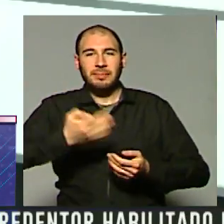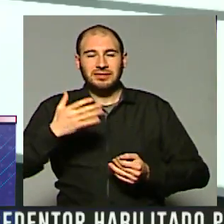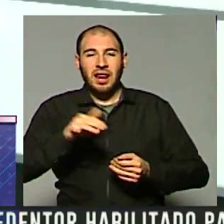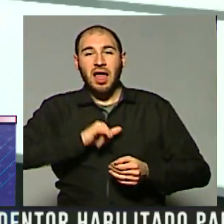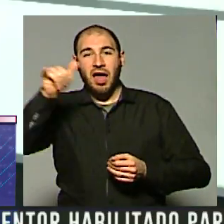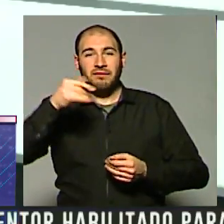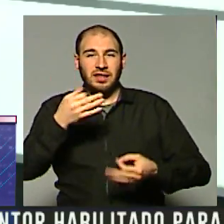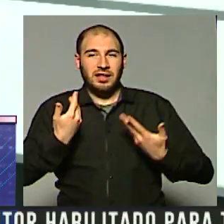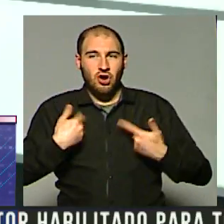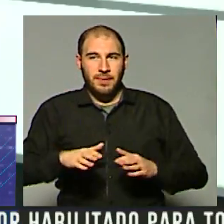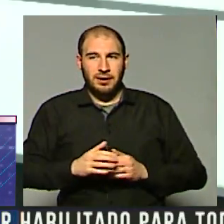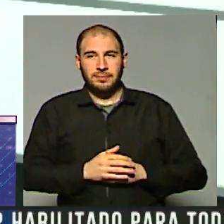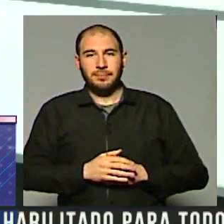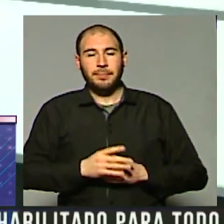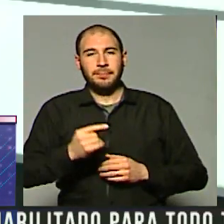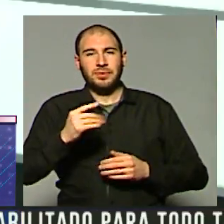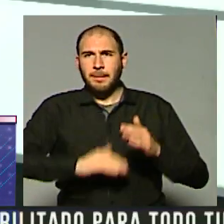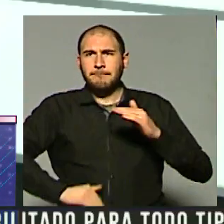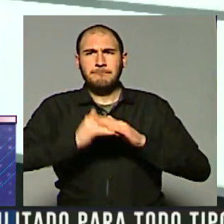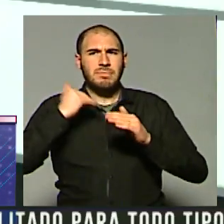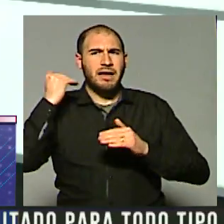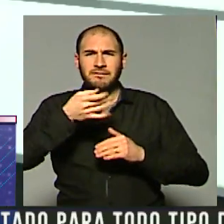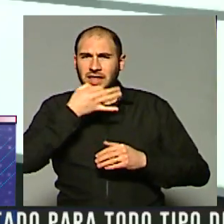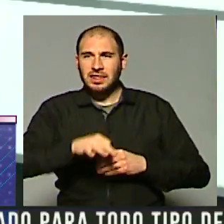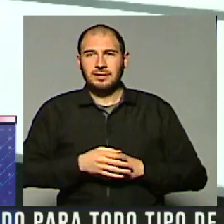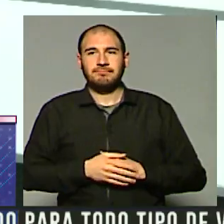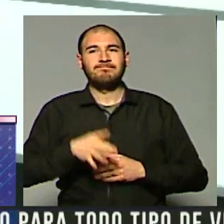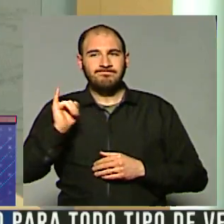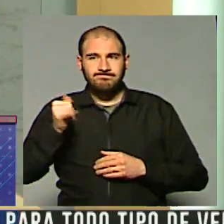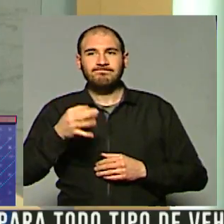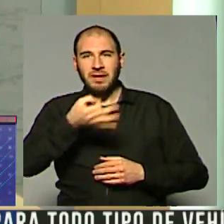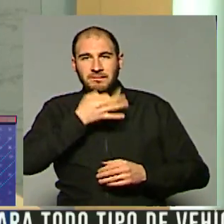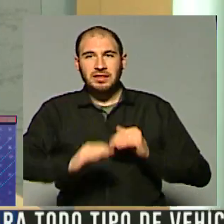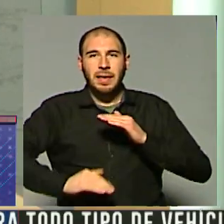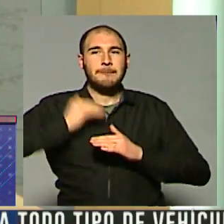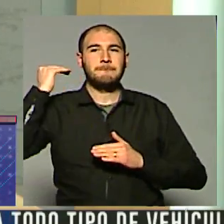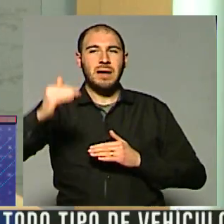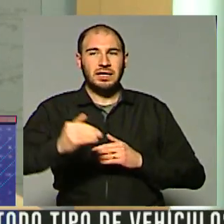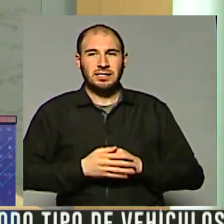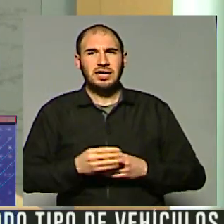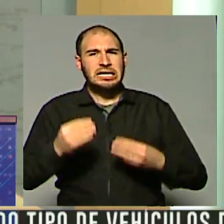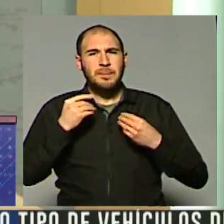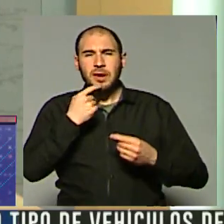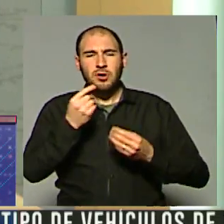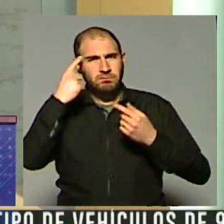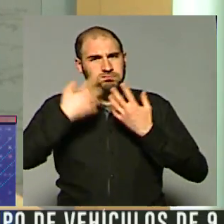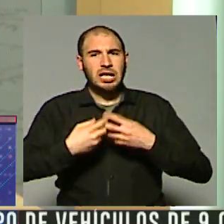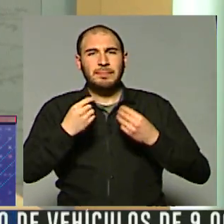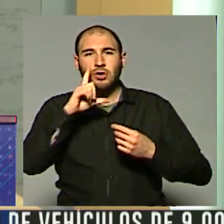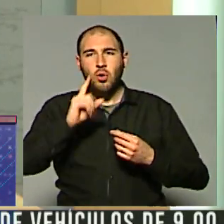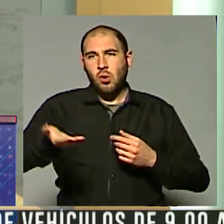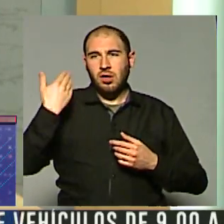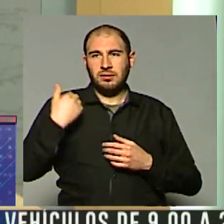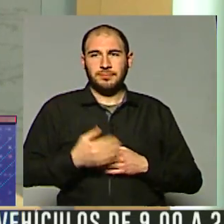líneas convencionales. ¿Récord entonces de venta? Récord de ventas, si uno analiza qué es lo que ha ocurrido en julio